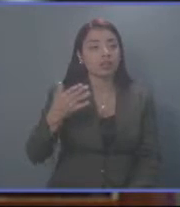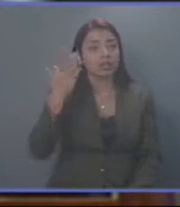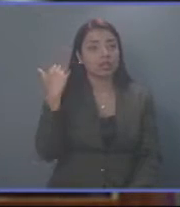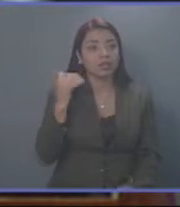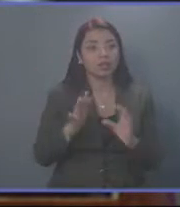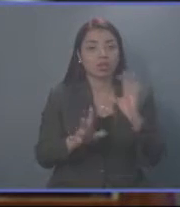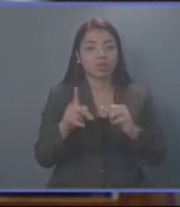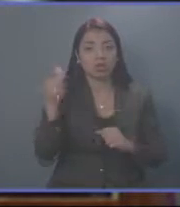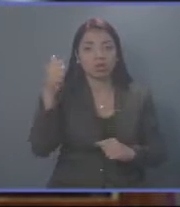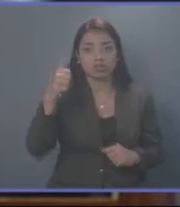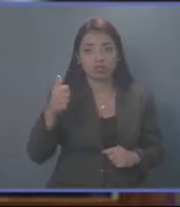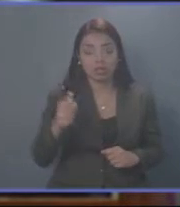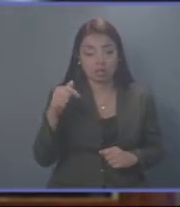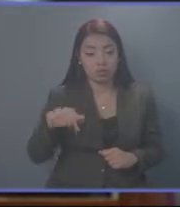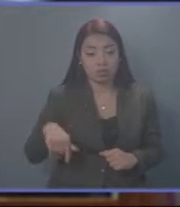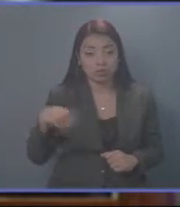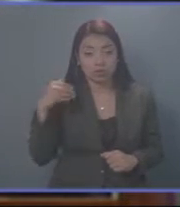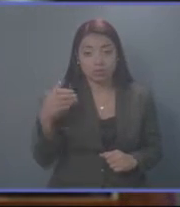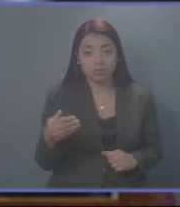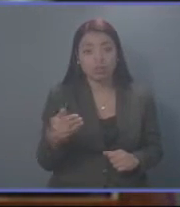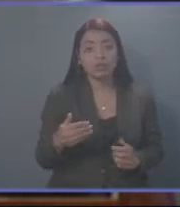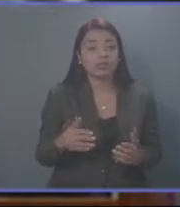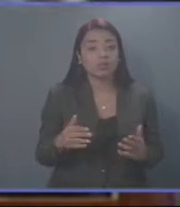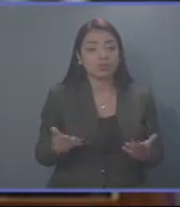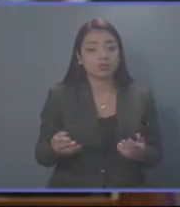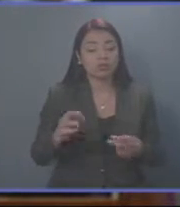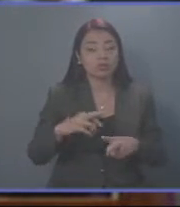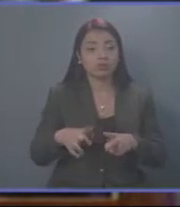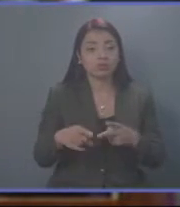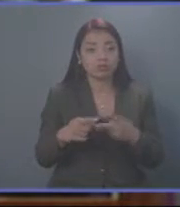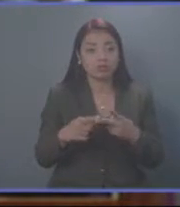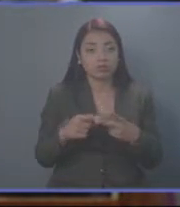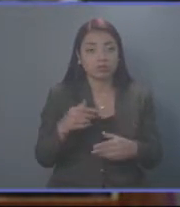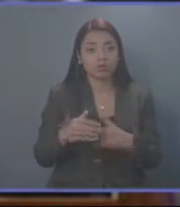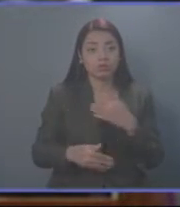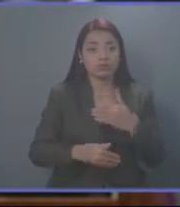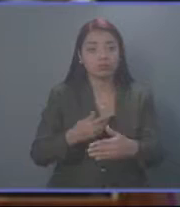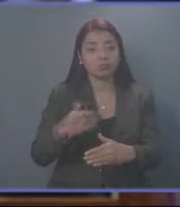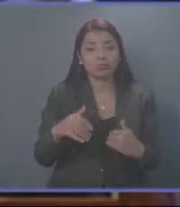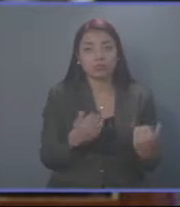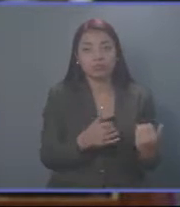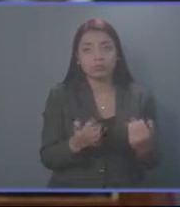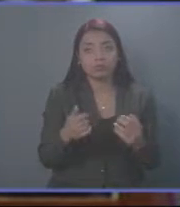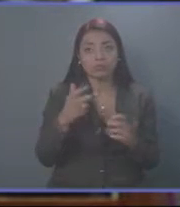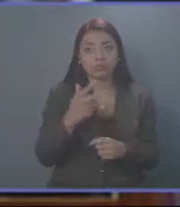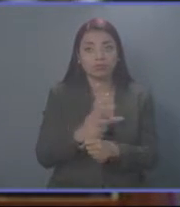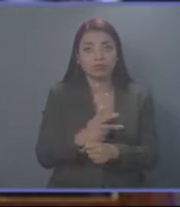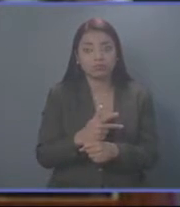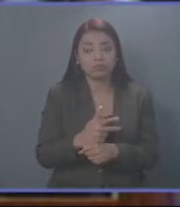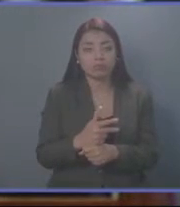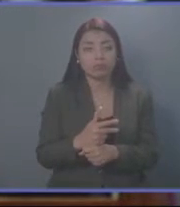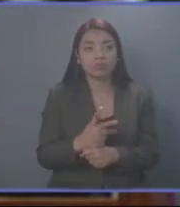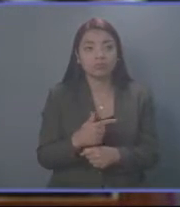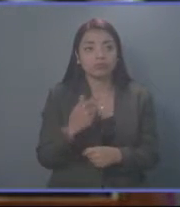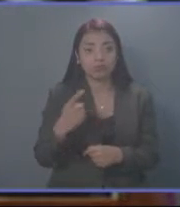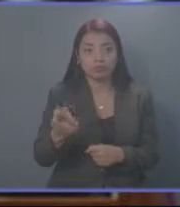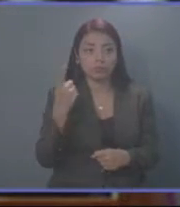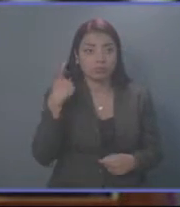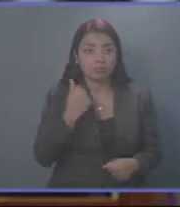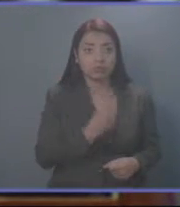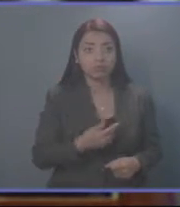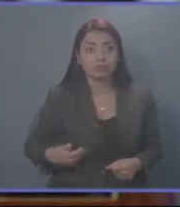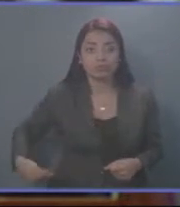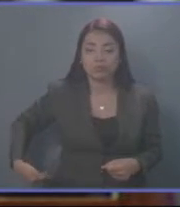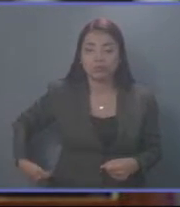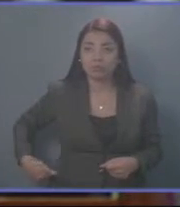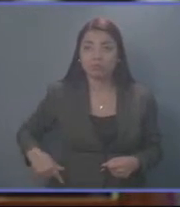11 de agosto del corriente año se realizó la segunda vuelta de las elecciones en Guatemala, resultando como presidente